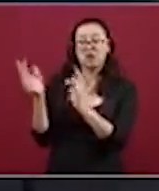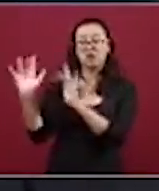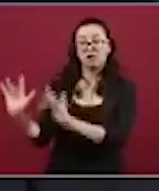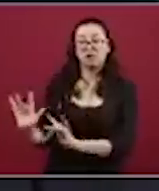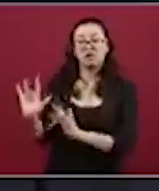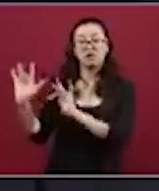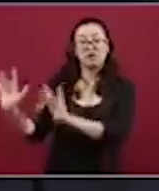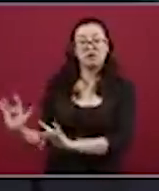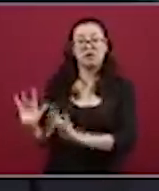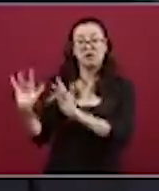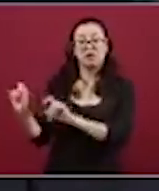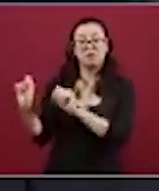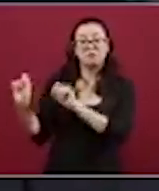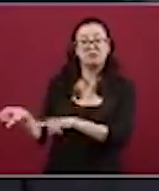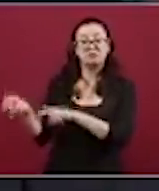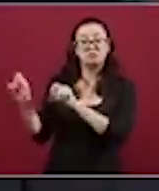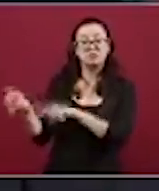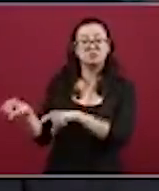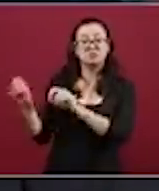vendan el 70%. ¿Y